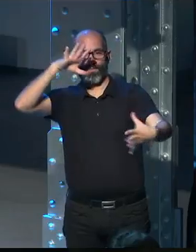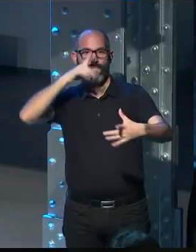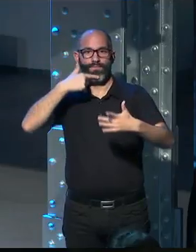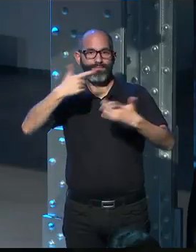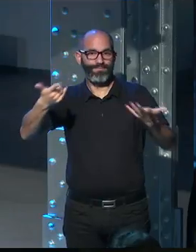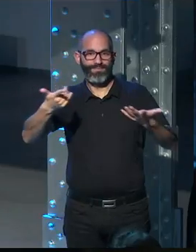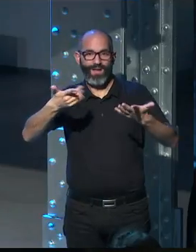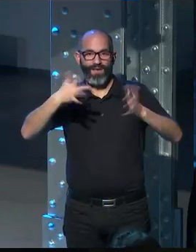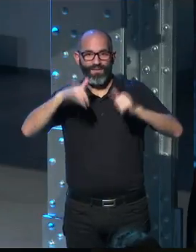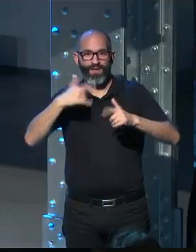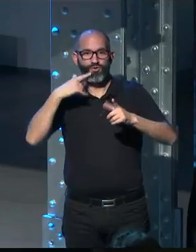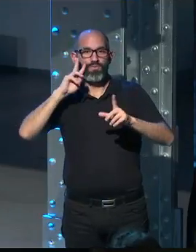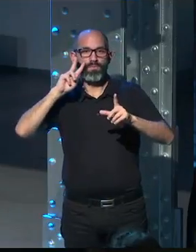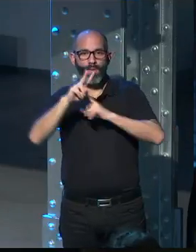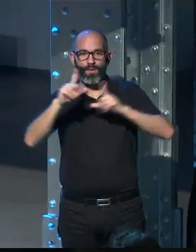tipo, dependiendo de su amplitud,